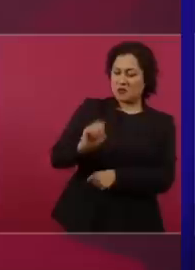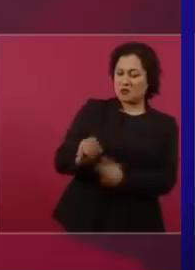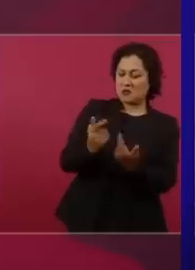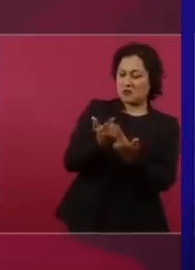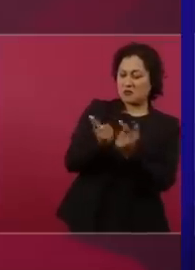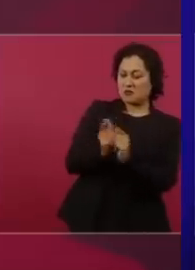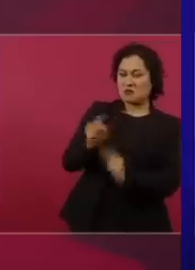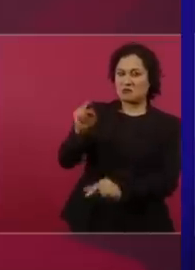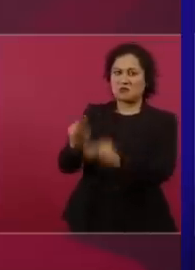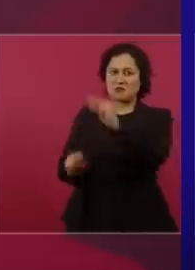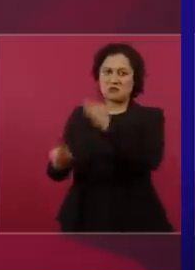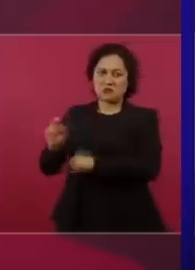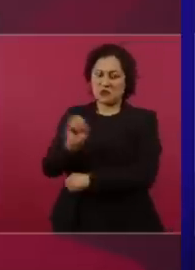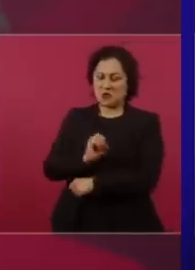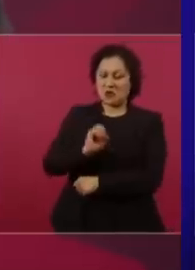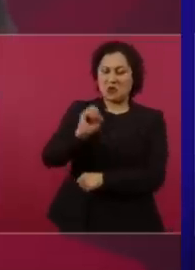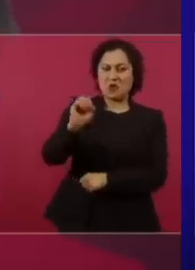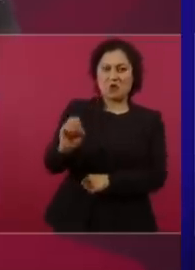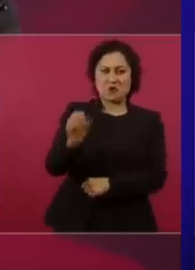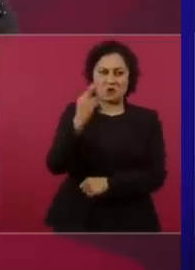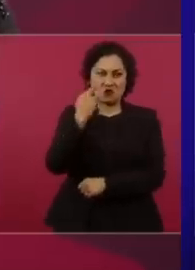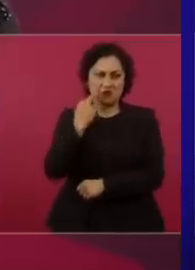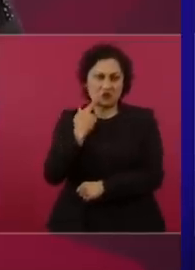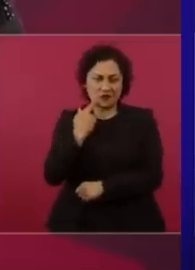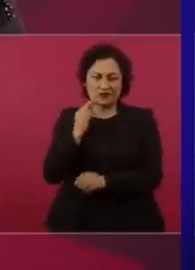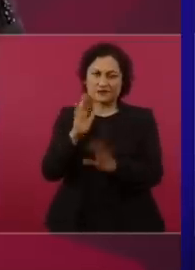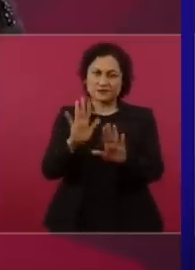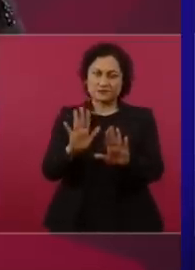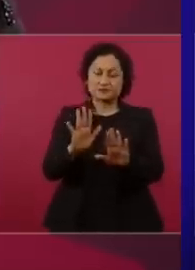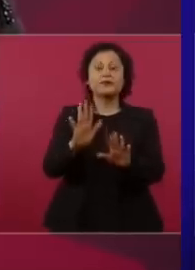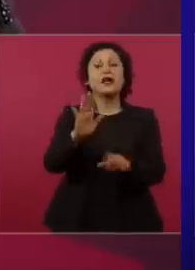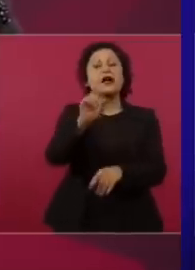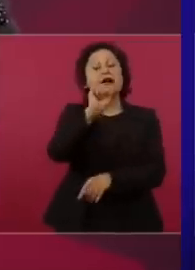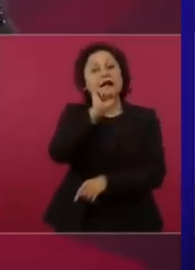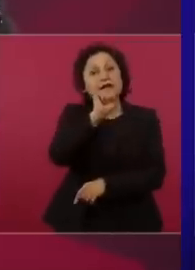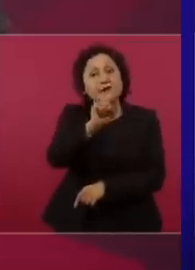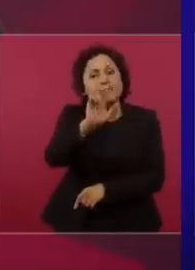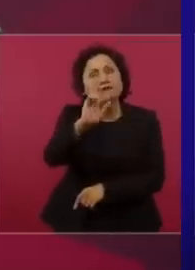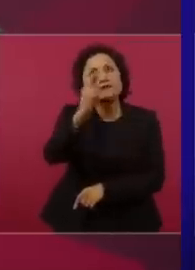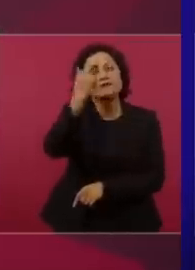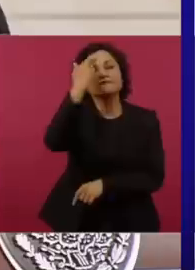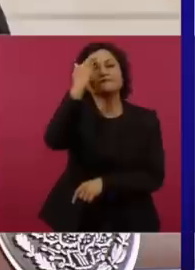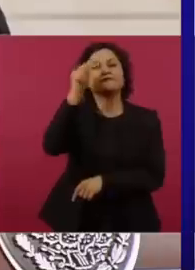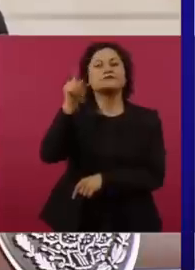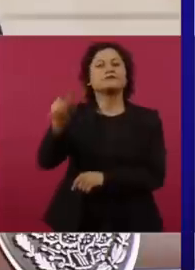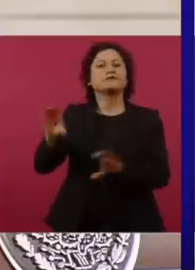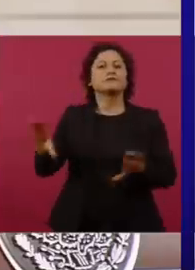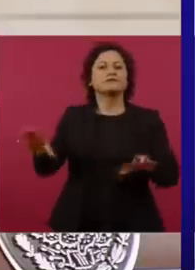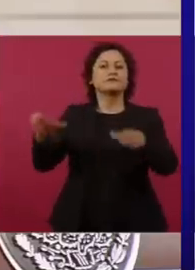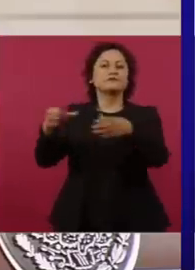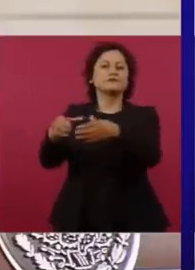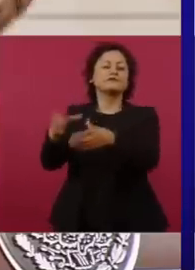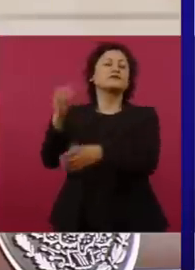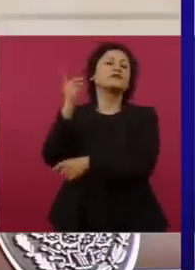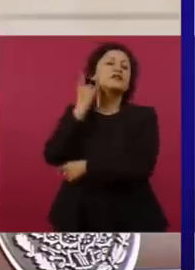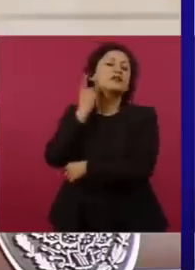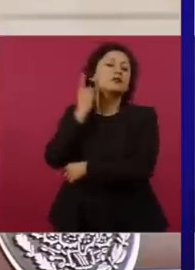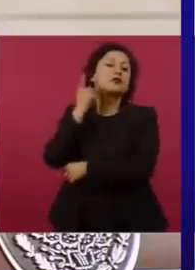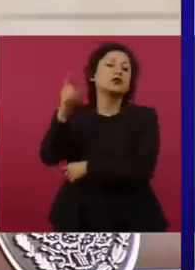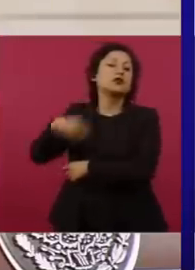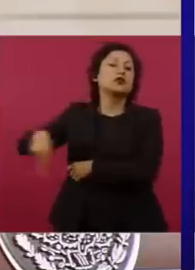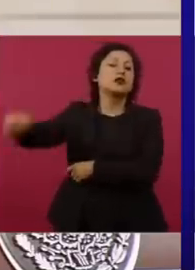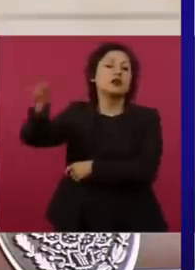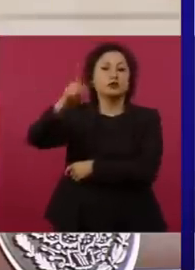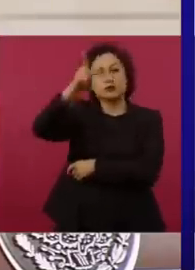Por cierto, agradecerle a los legisladores del Perú que no votaron